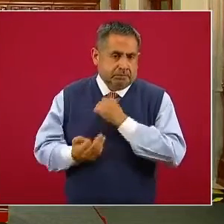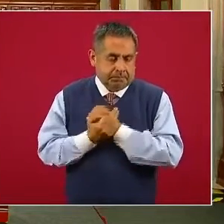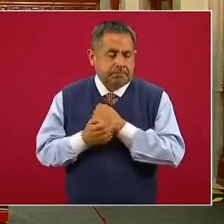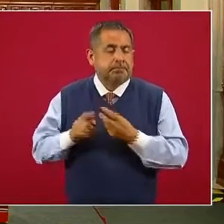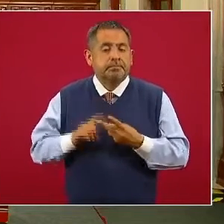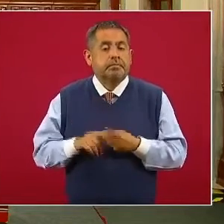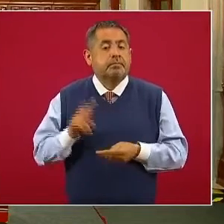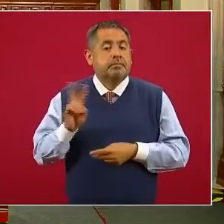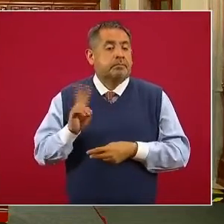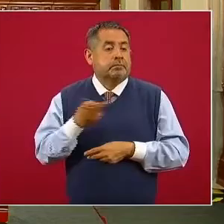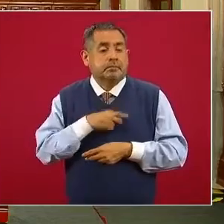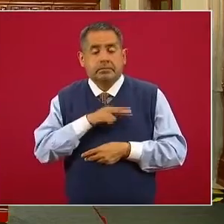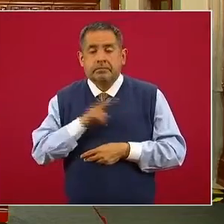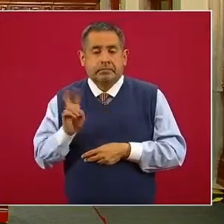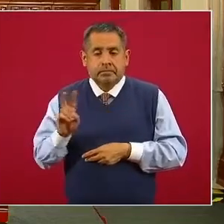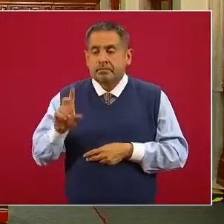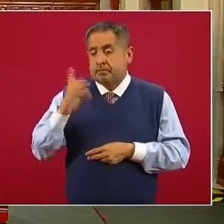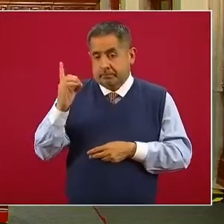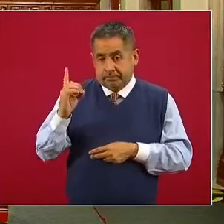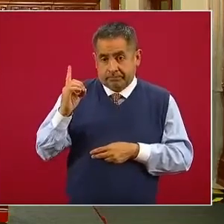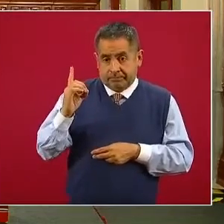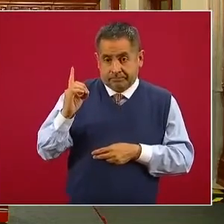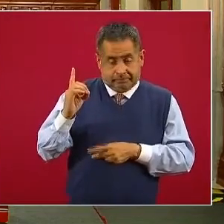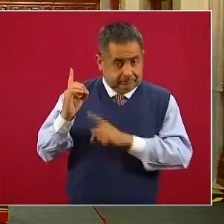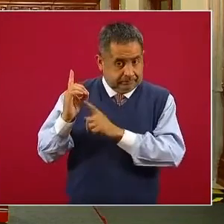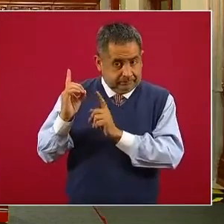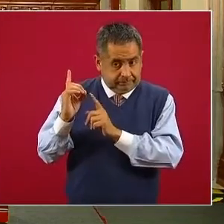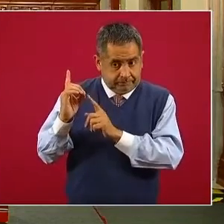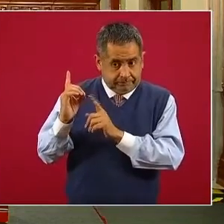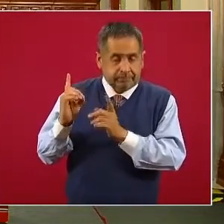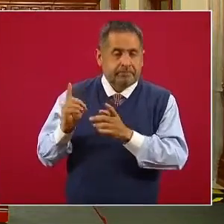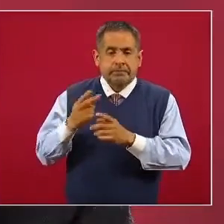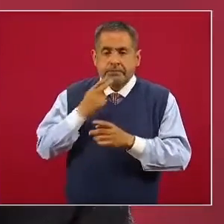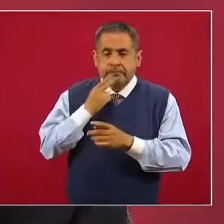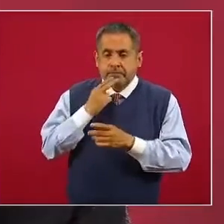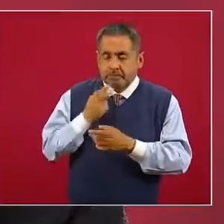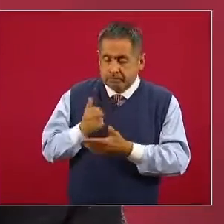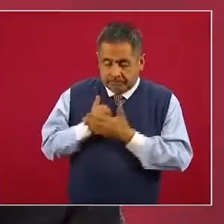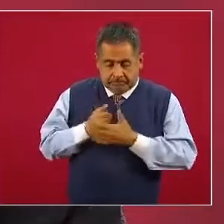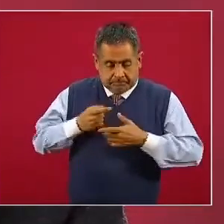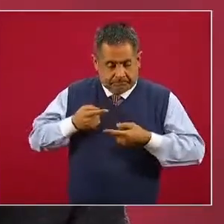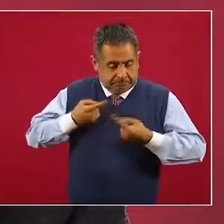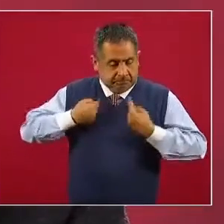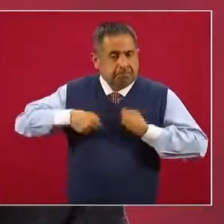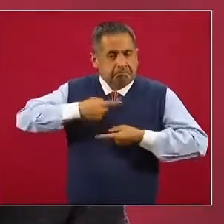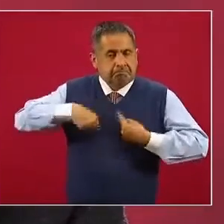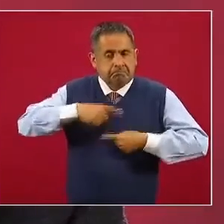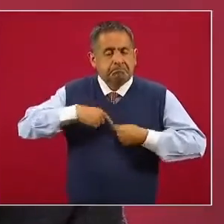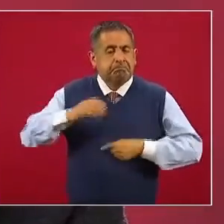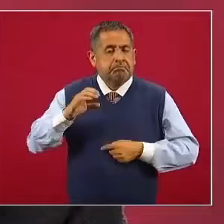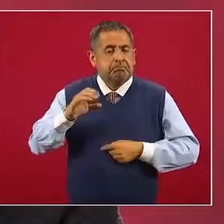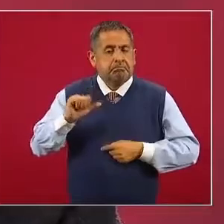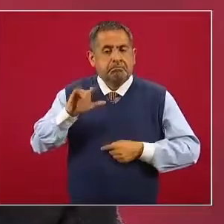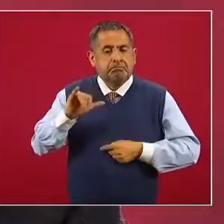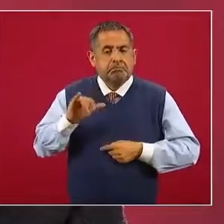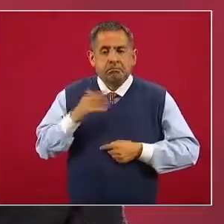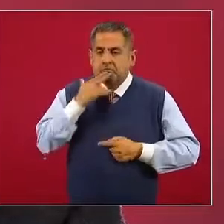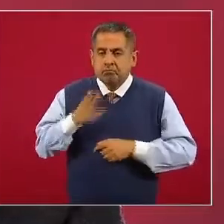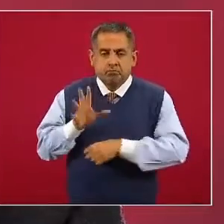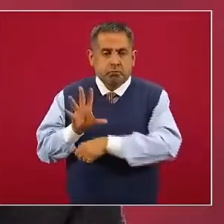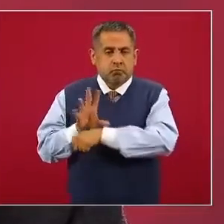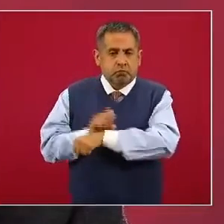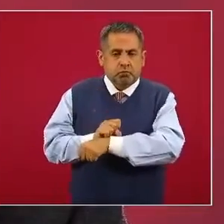vitamina D lo que permite es el metabolismo del calcio en el organismo, su